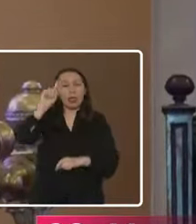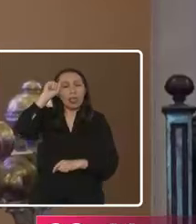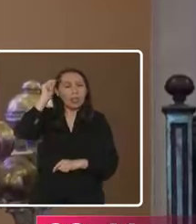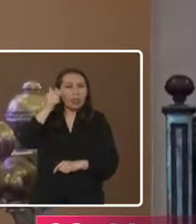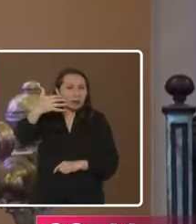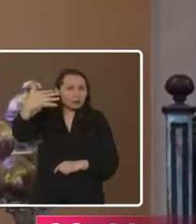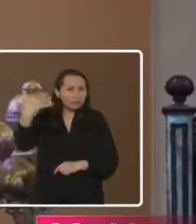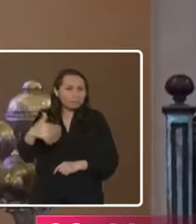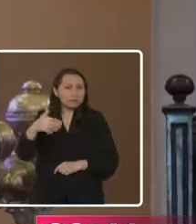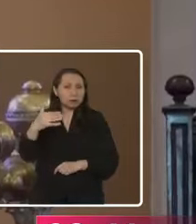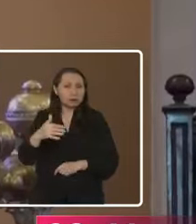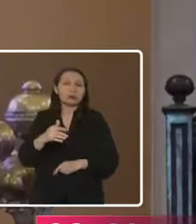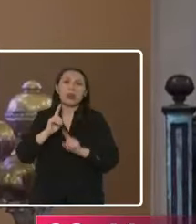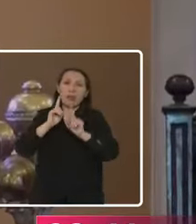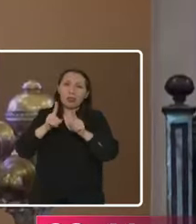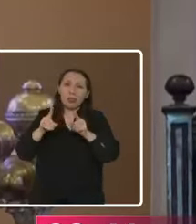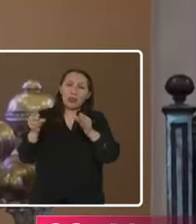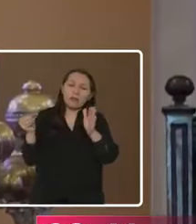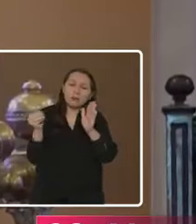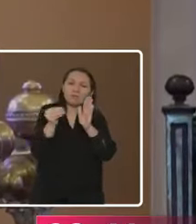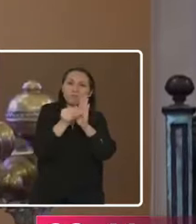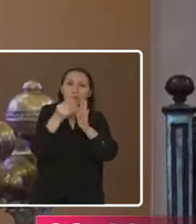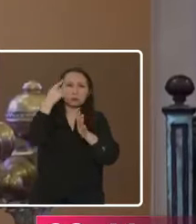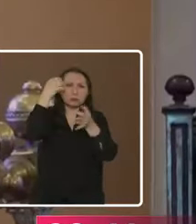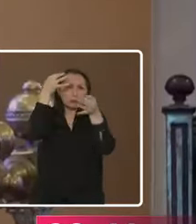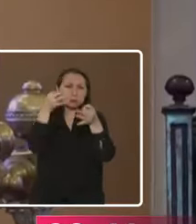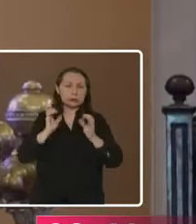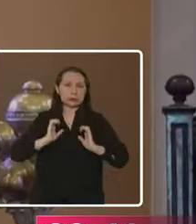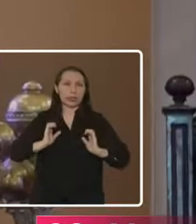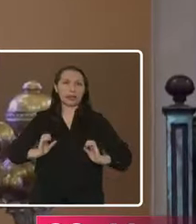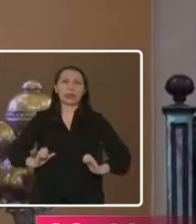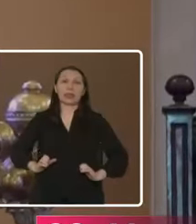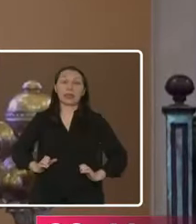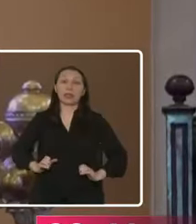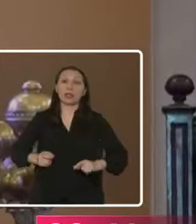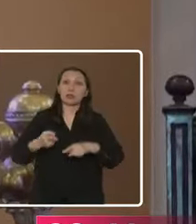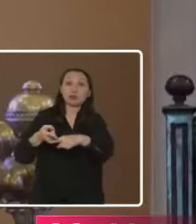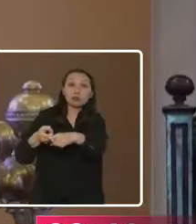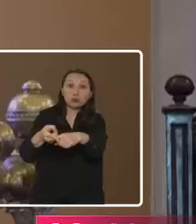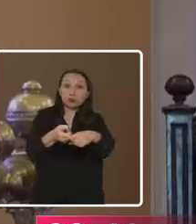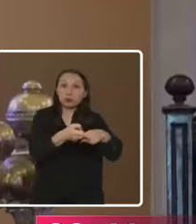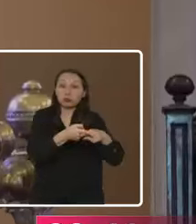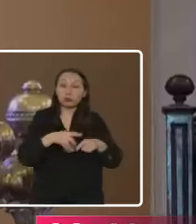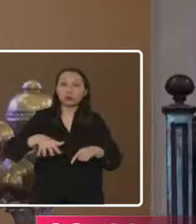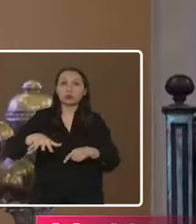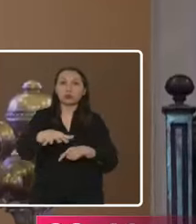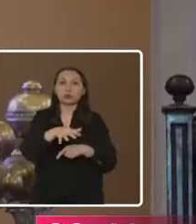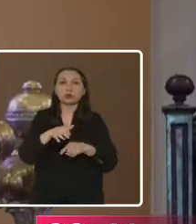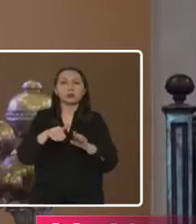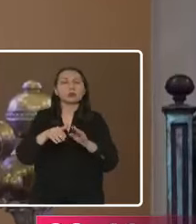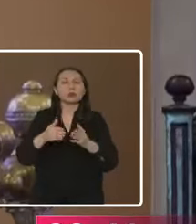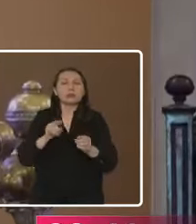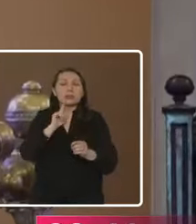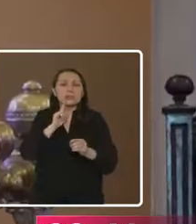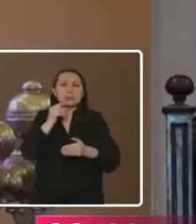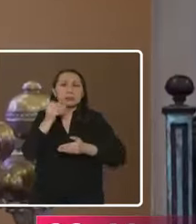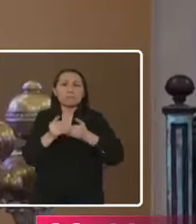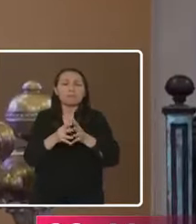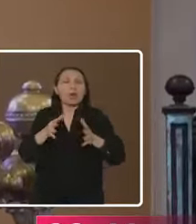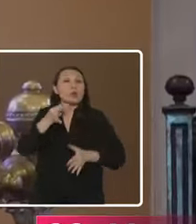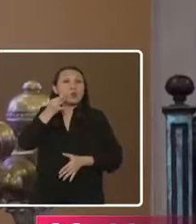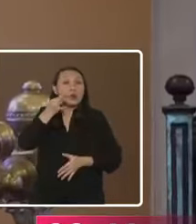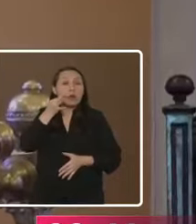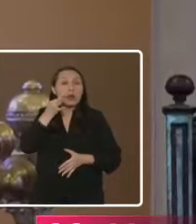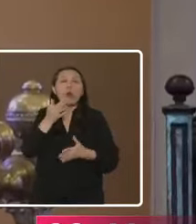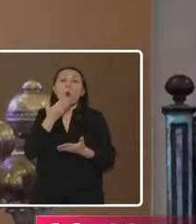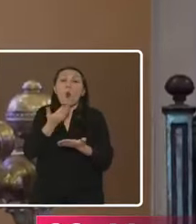central, tenía que adosar la convicción ética de que una sociedad se hace más humana cuando se